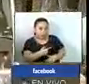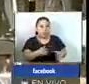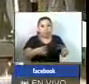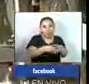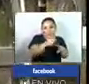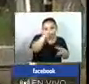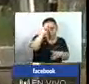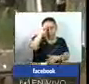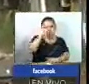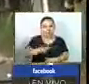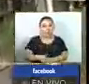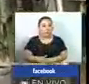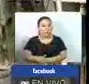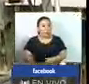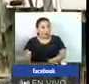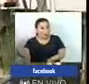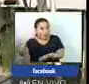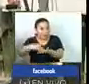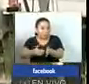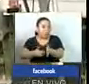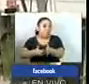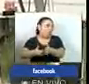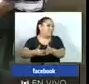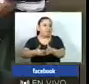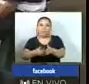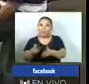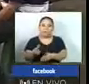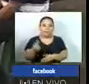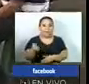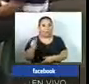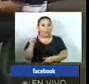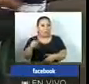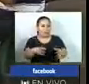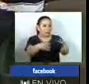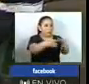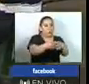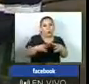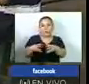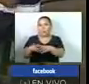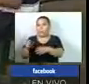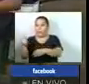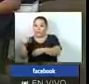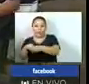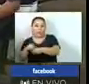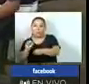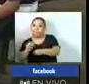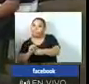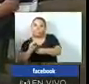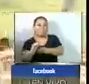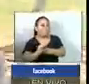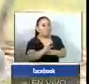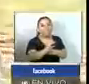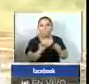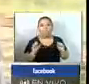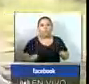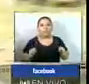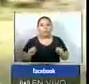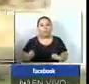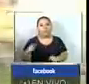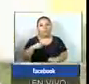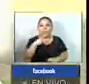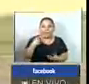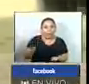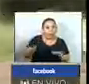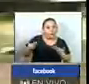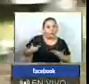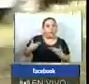levantarse no es fácil este sector no es considerado sujeto de crédito en los bancos su esperanza es el apoyo